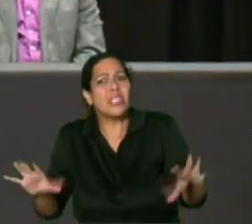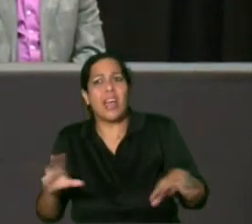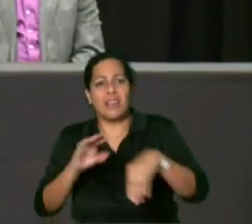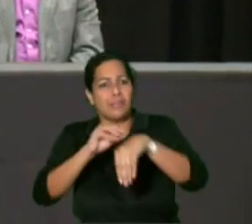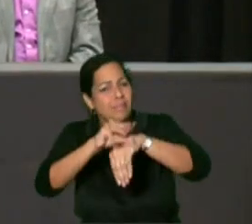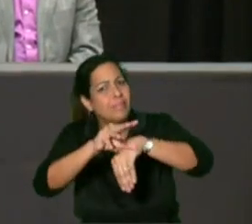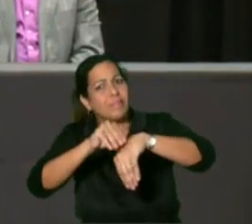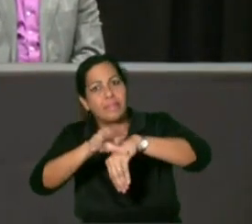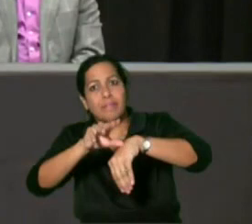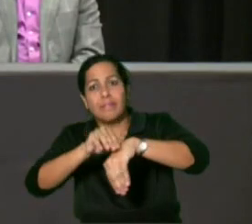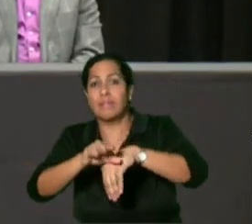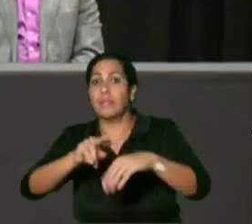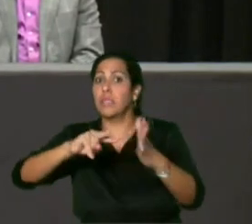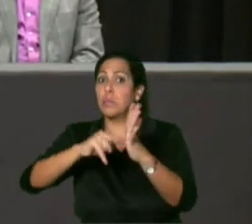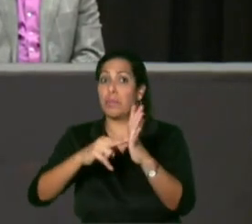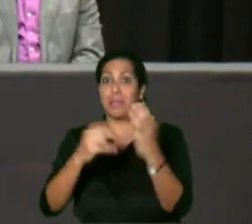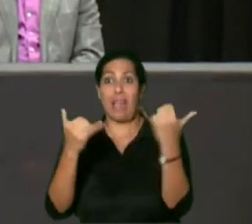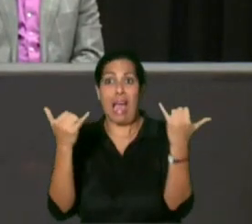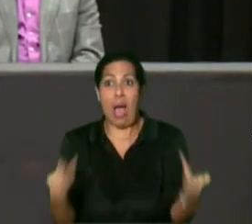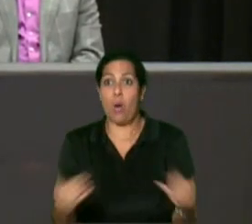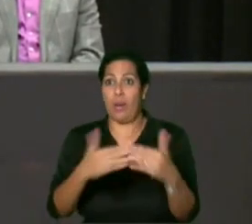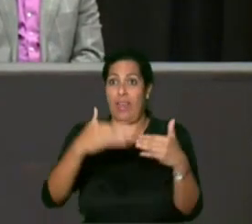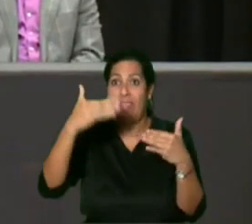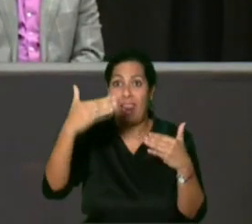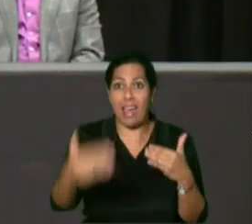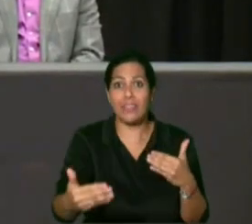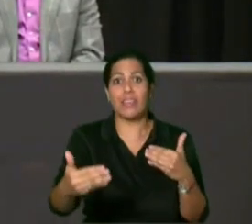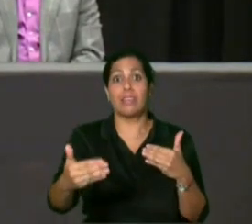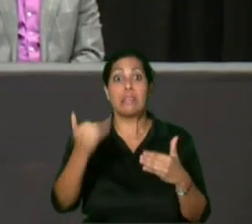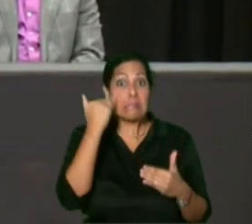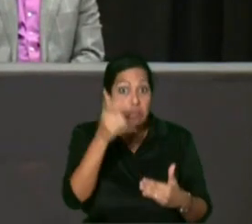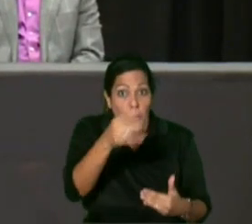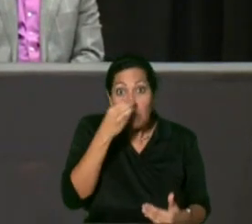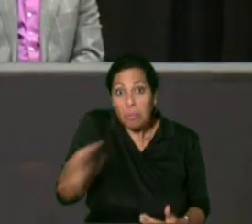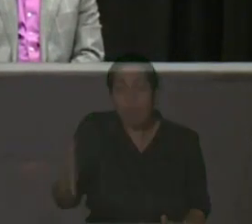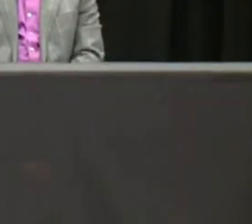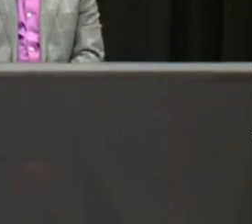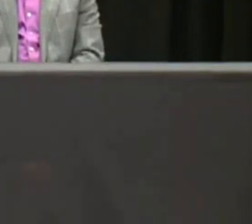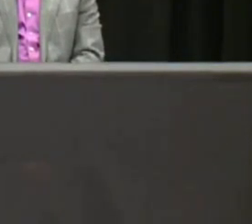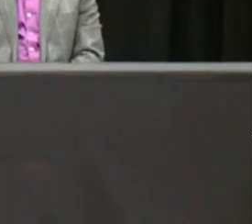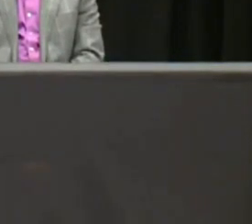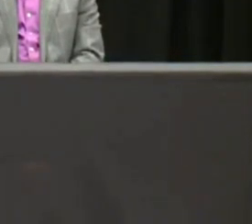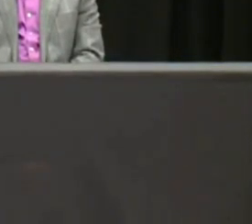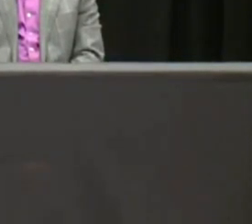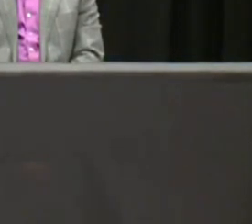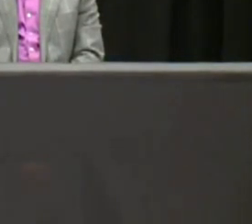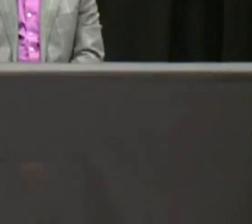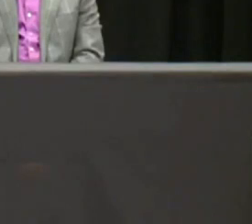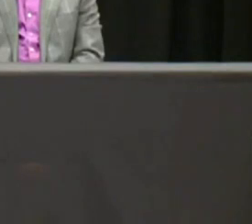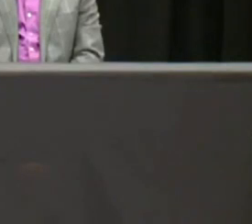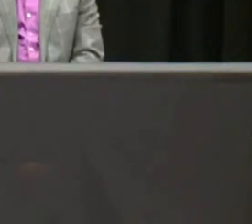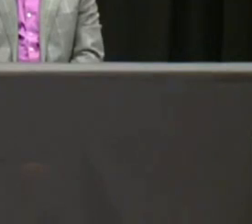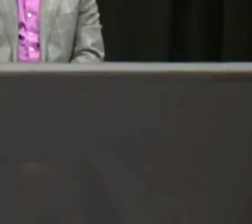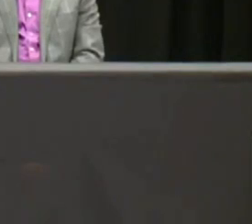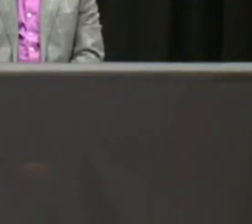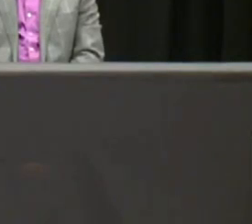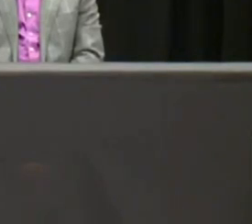orientación posible. De ahora en adelante habrá consecuencias para aquel que violente la orden ejecutiva. La Policía de